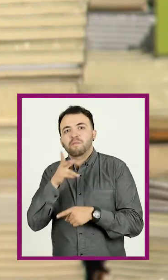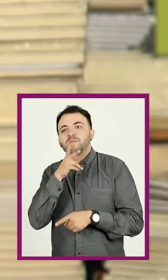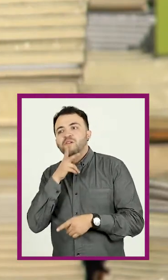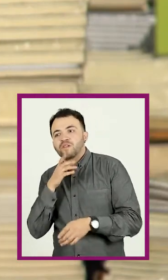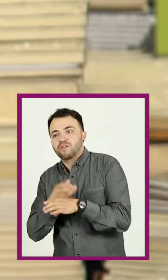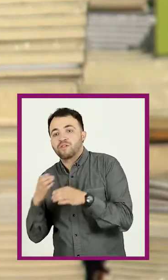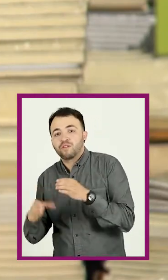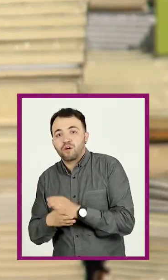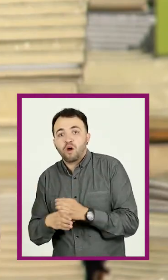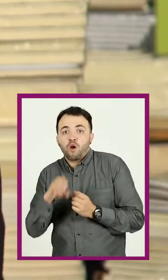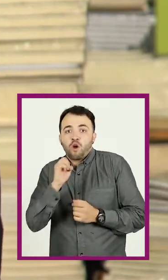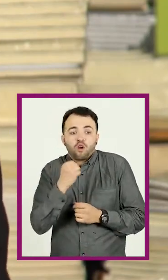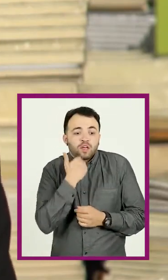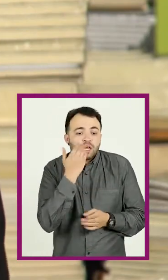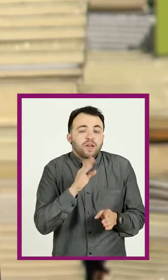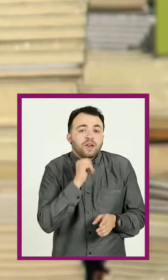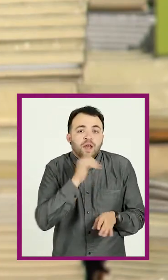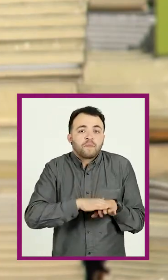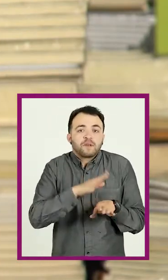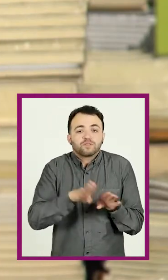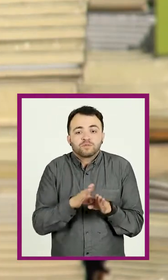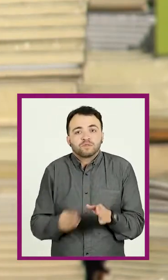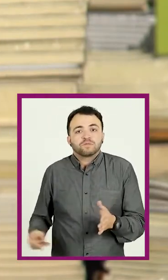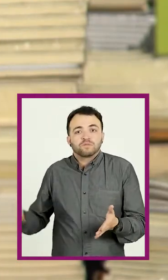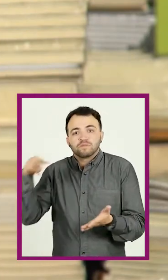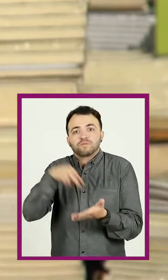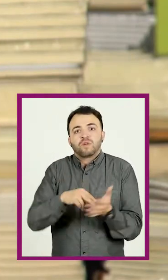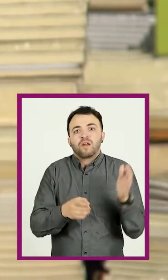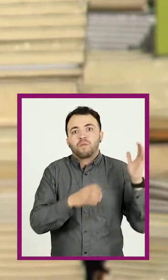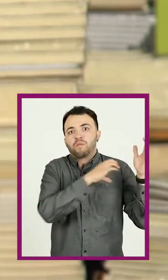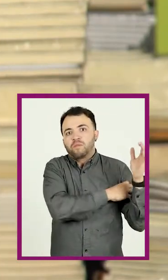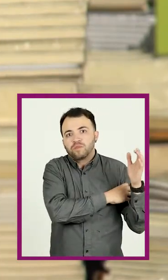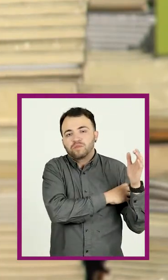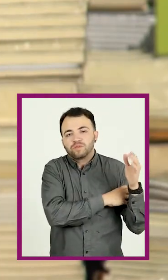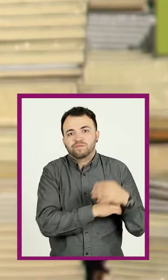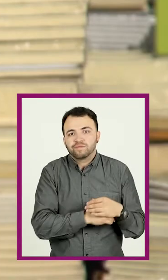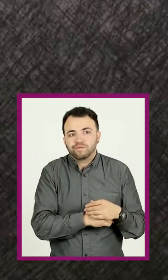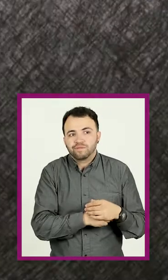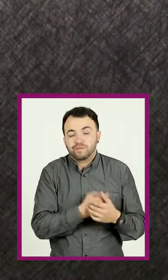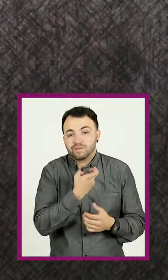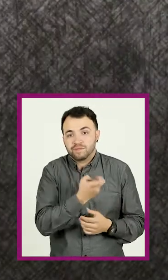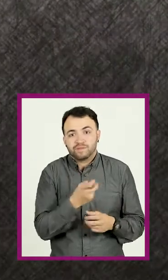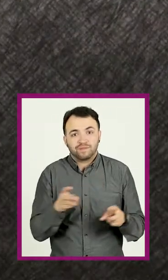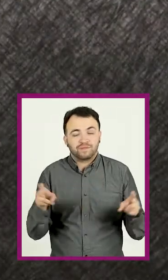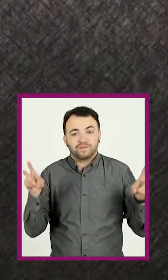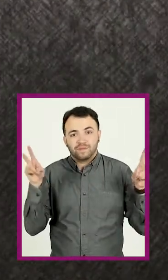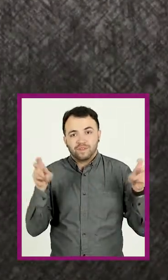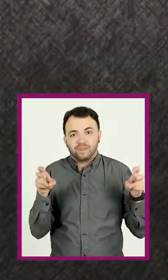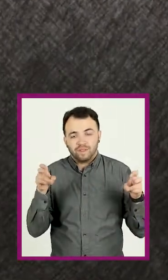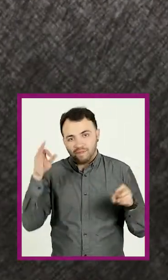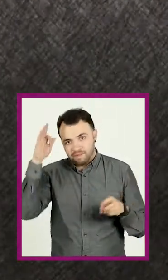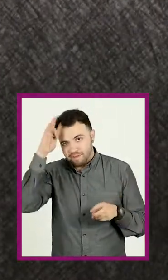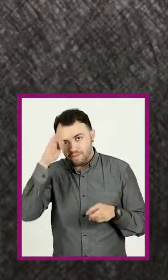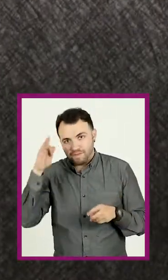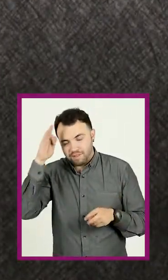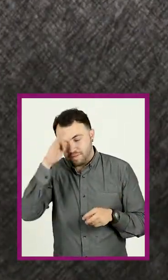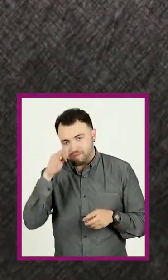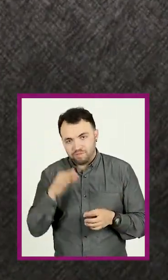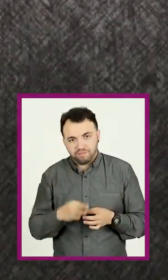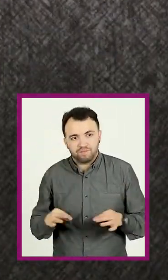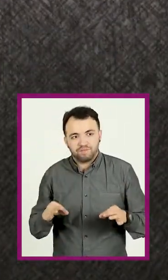acceder al poder para imponer sus puntos de vista. ¿Esto es un tema de la filosofía?